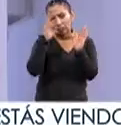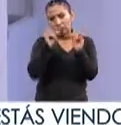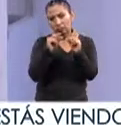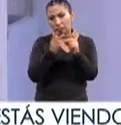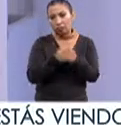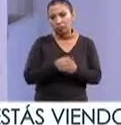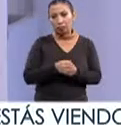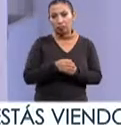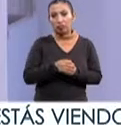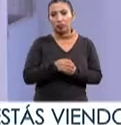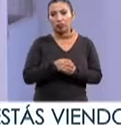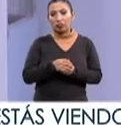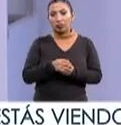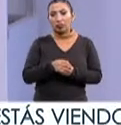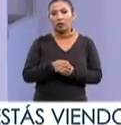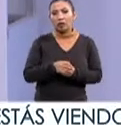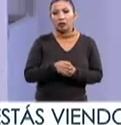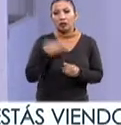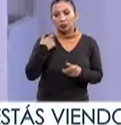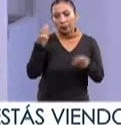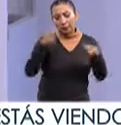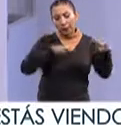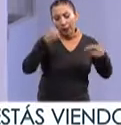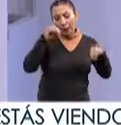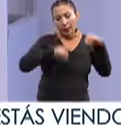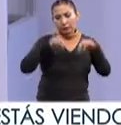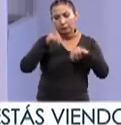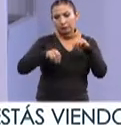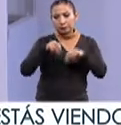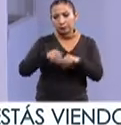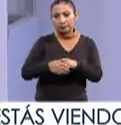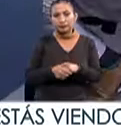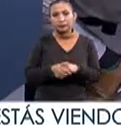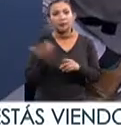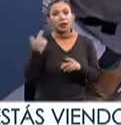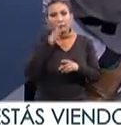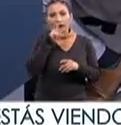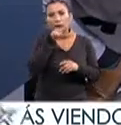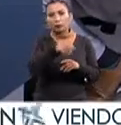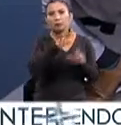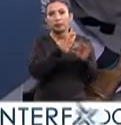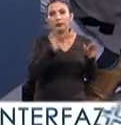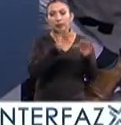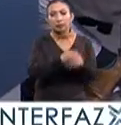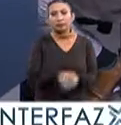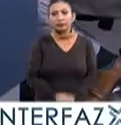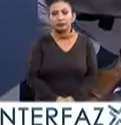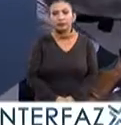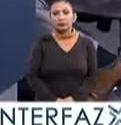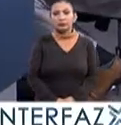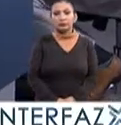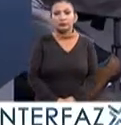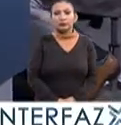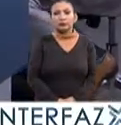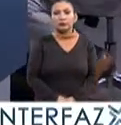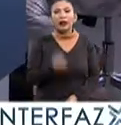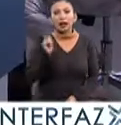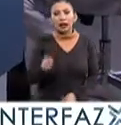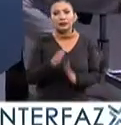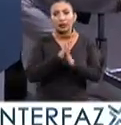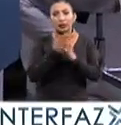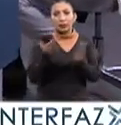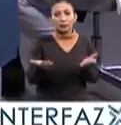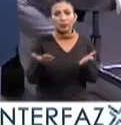que se fue desarrollando, pero que bueno, pues quién mejor que tú para que nos expliques de qué trata